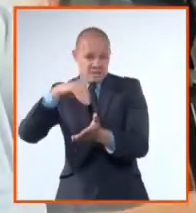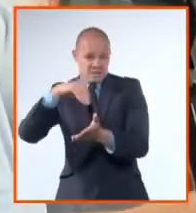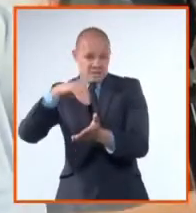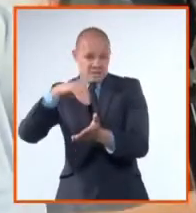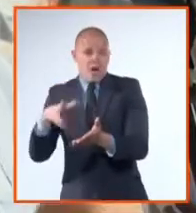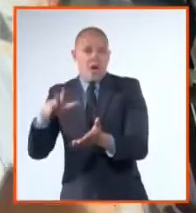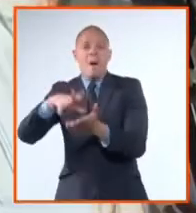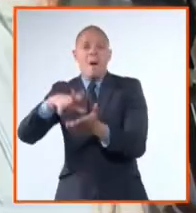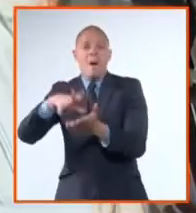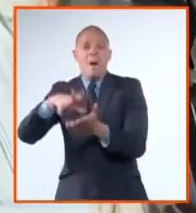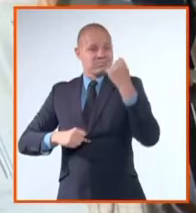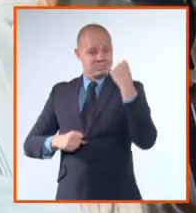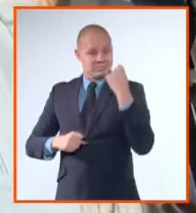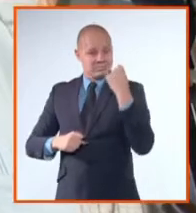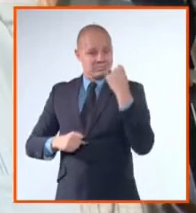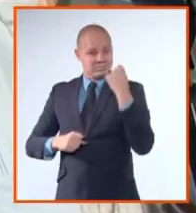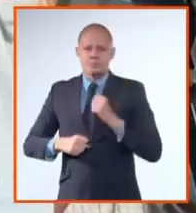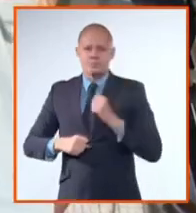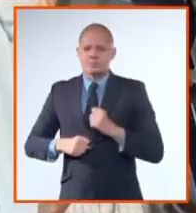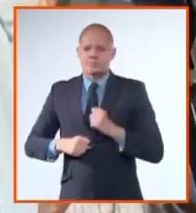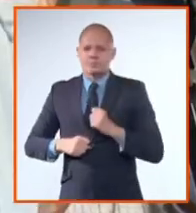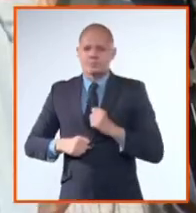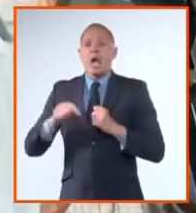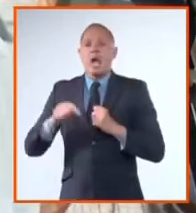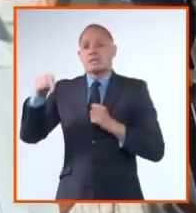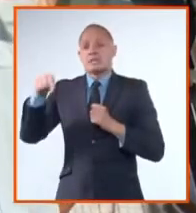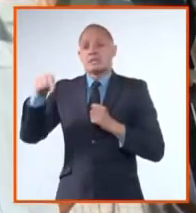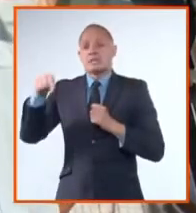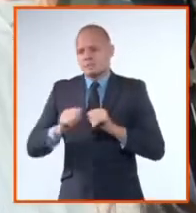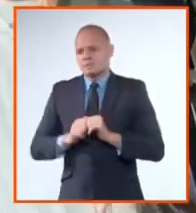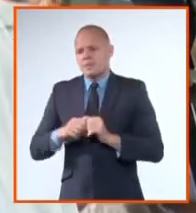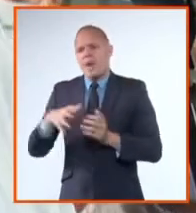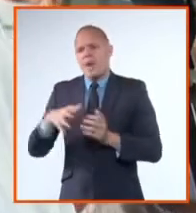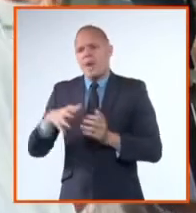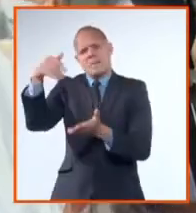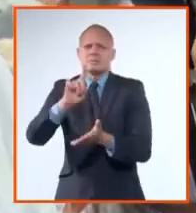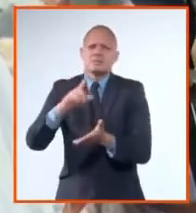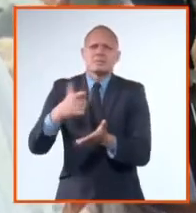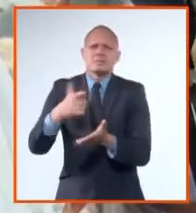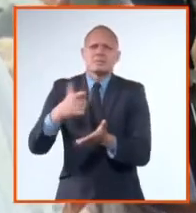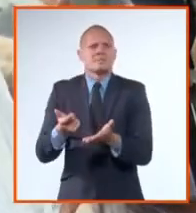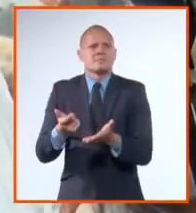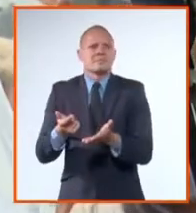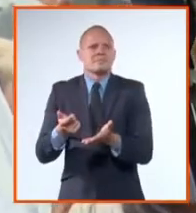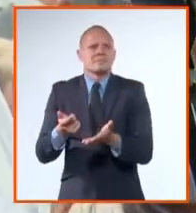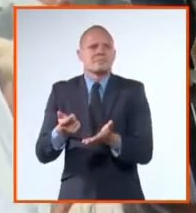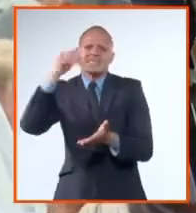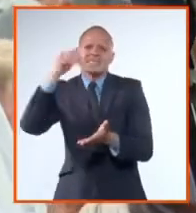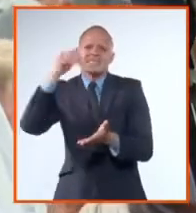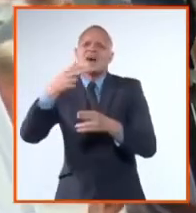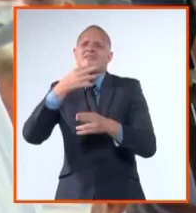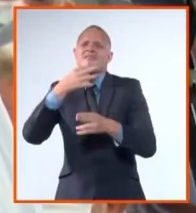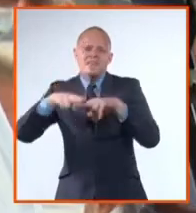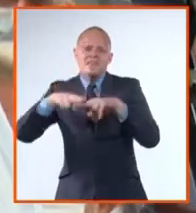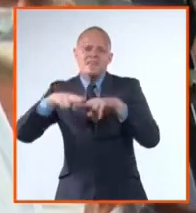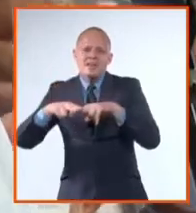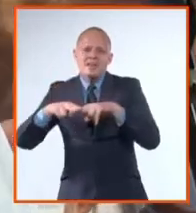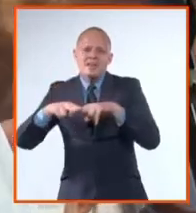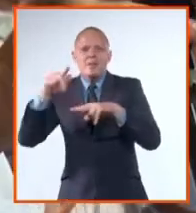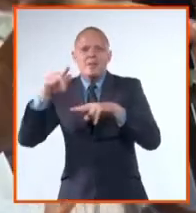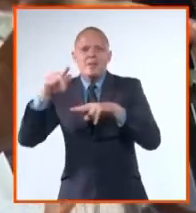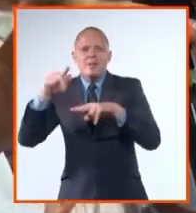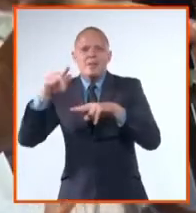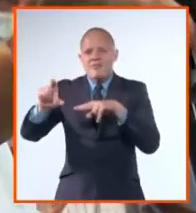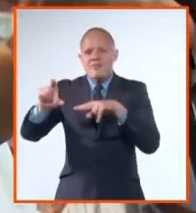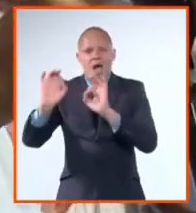Entonces eso ha estado pasando para la Oficina del Historiador y para el Archivo Nacional, y estamos en ese